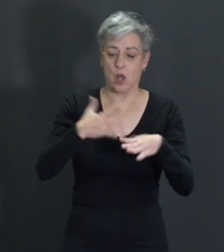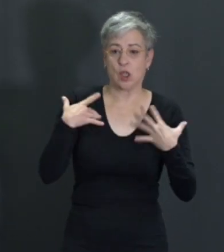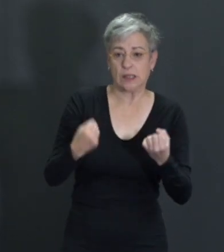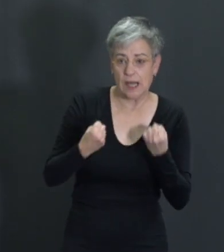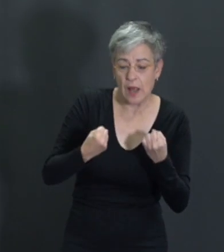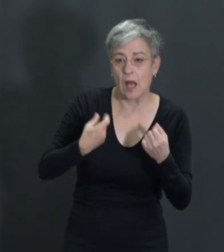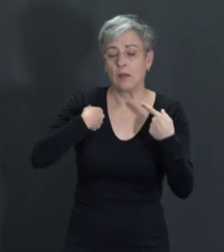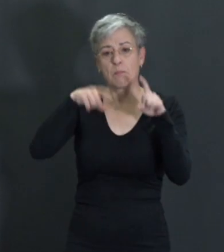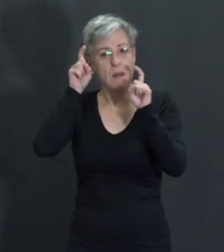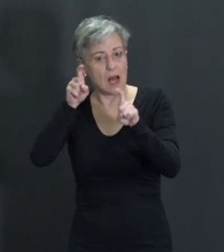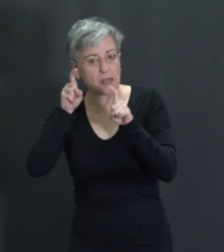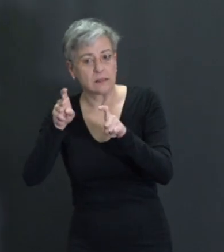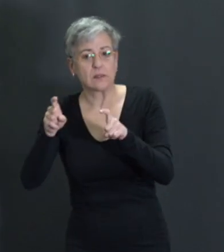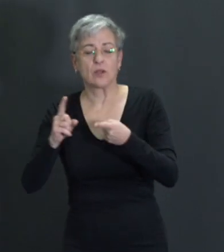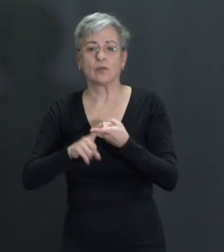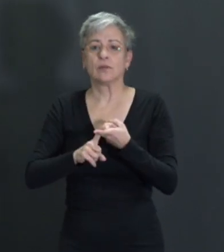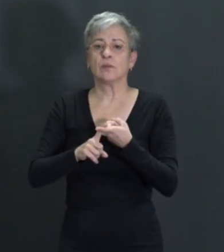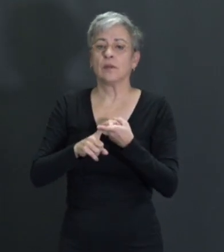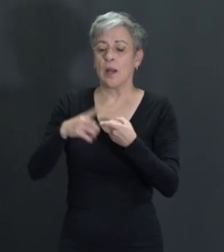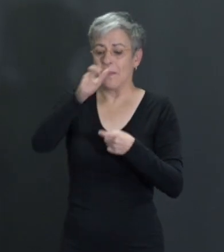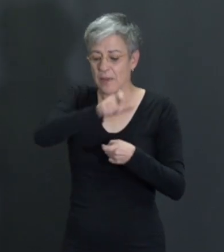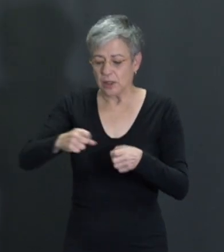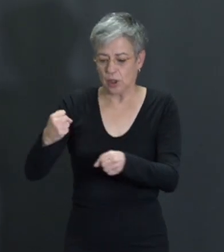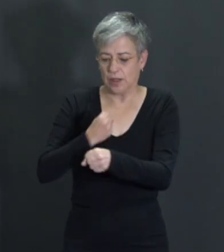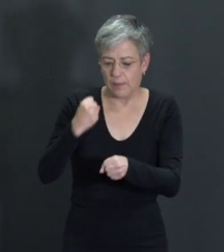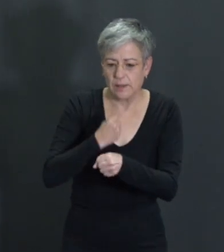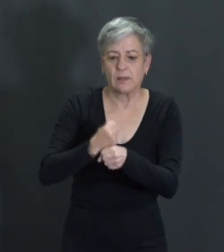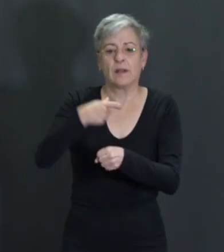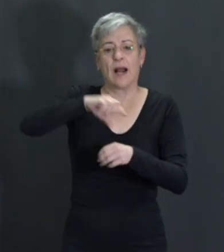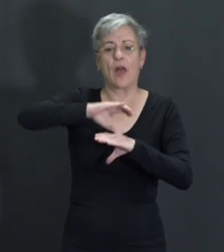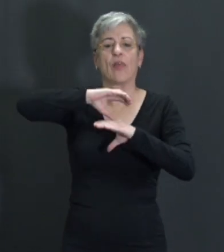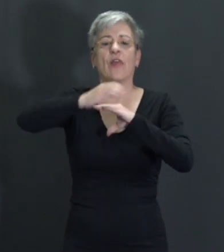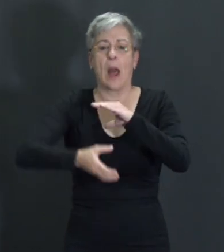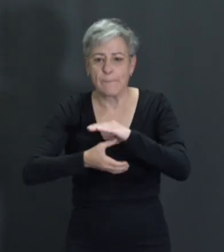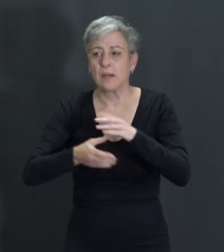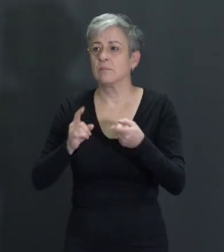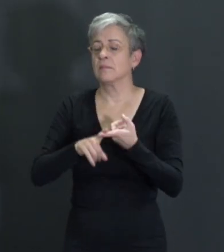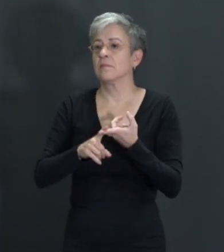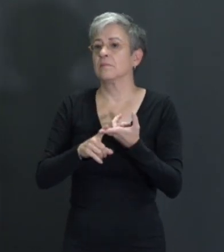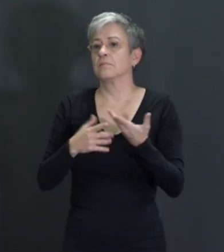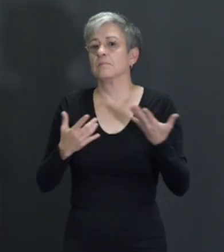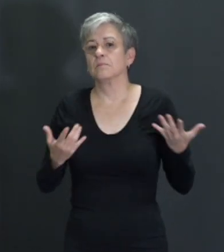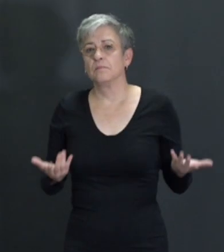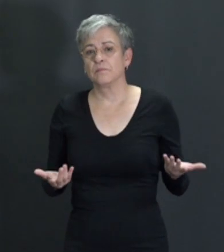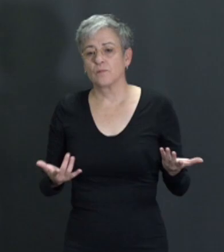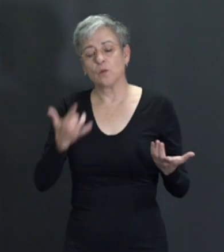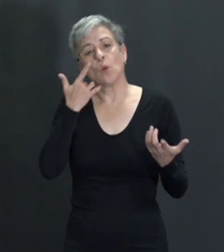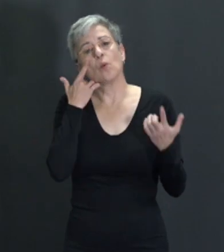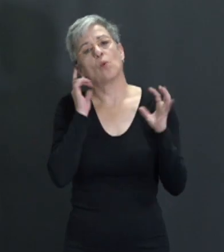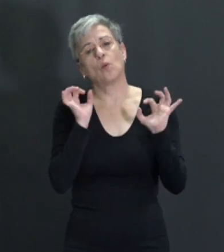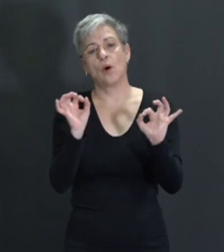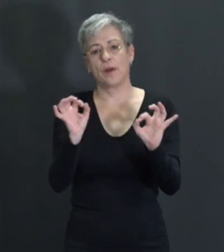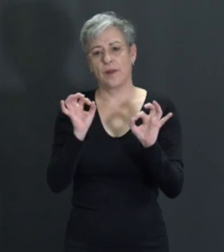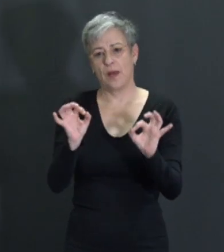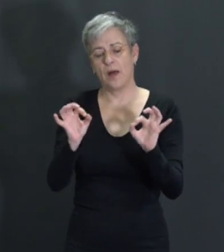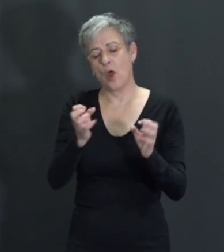las maestras, son la gente que trabaja en el CEAPAT. Con lo cual, cuidado con ese